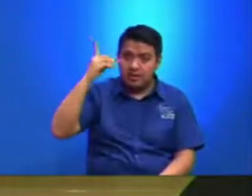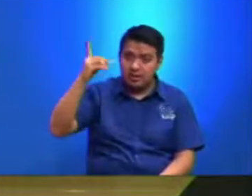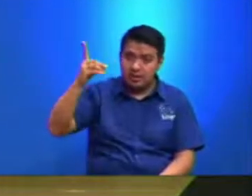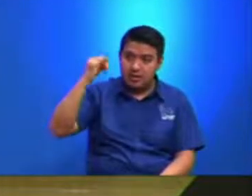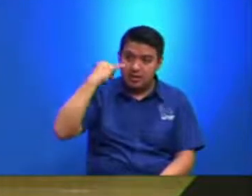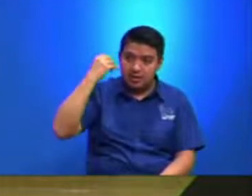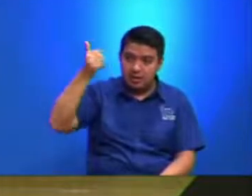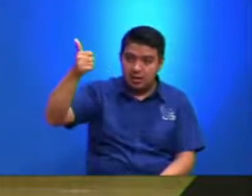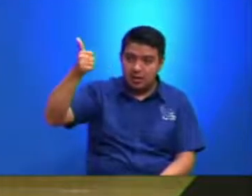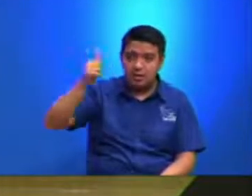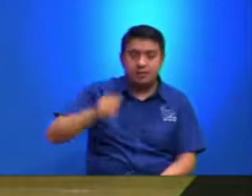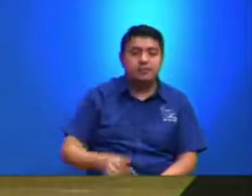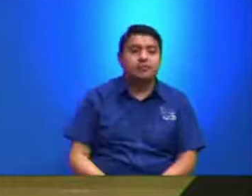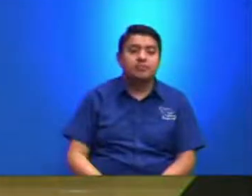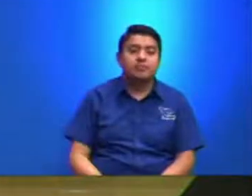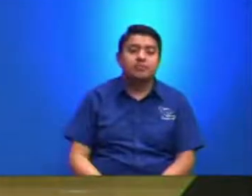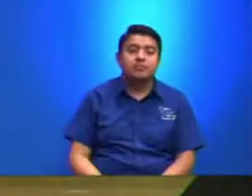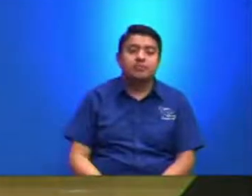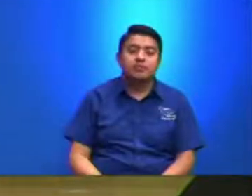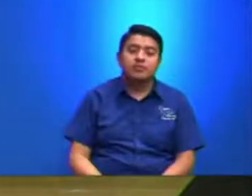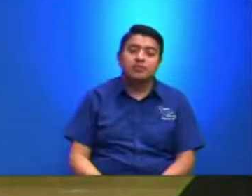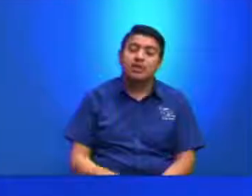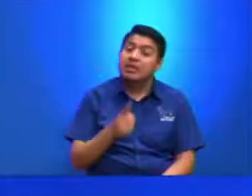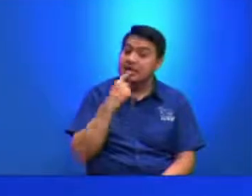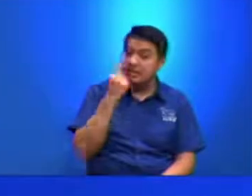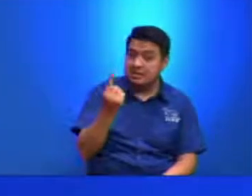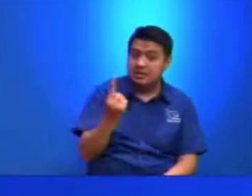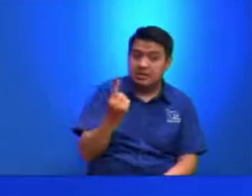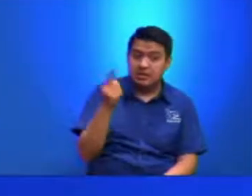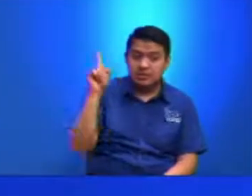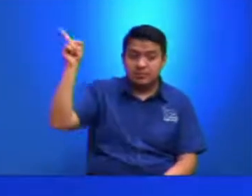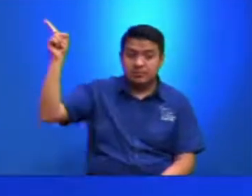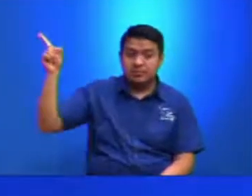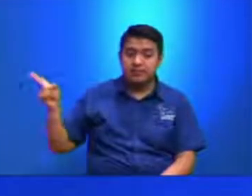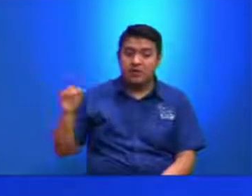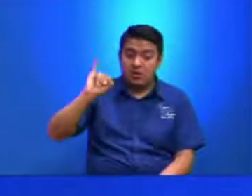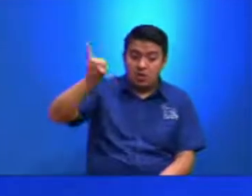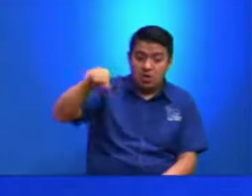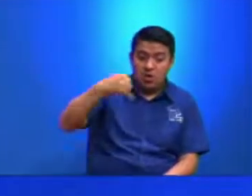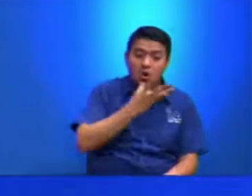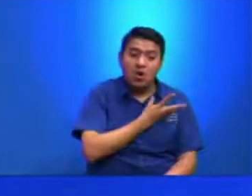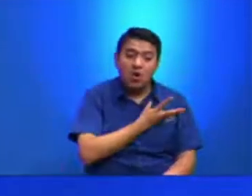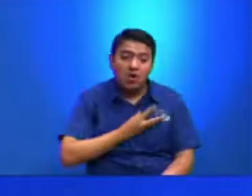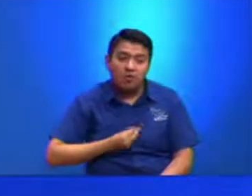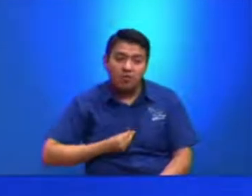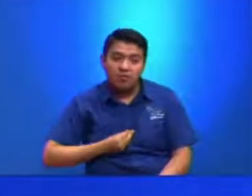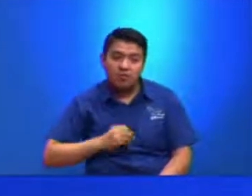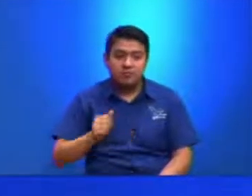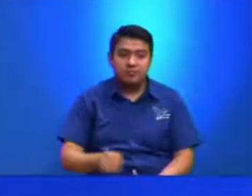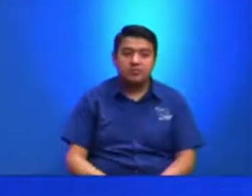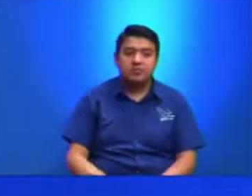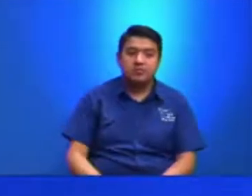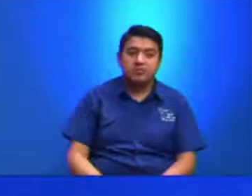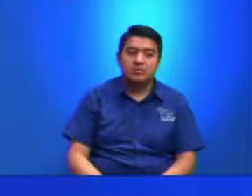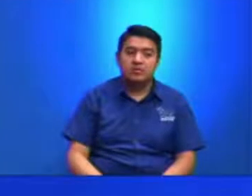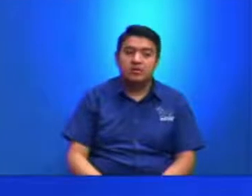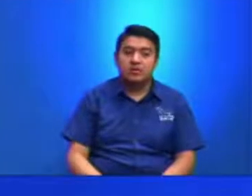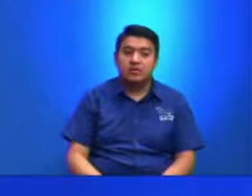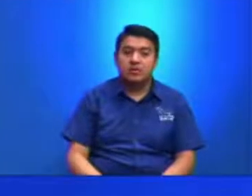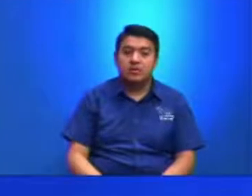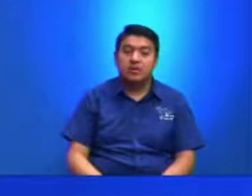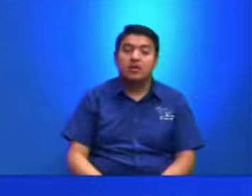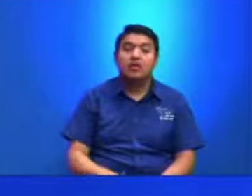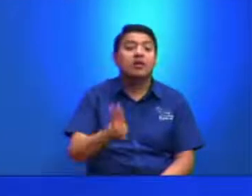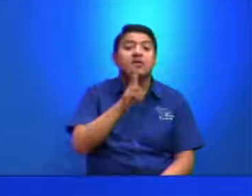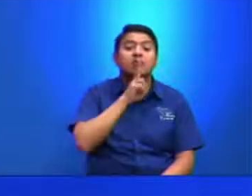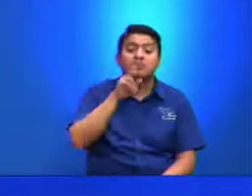nos quedamos en el servicio anterior. Job 17:5. Harán seca los ojos. Harán es una tierra muy árida,